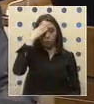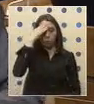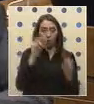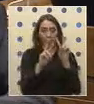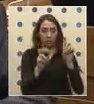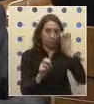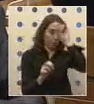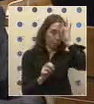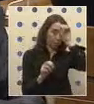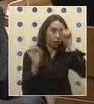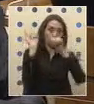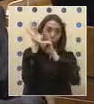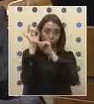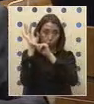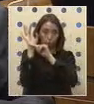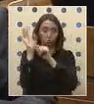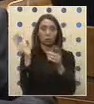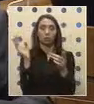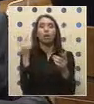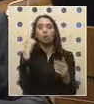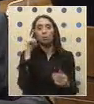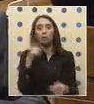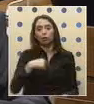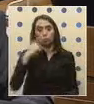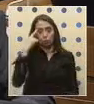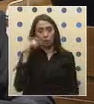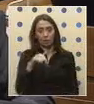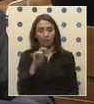mineros y energéticos. Pero creemos que en